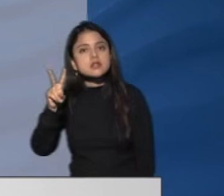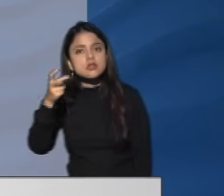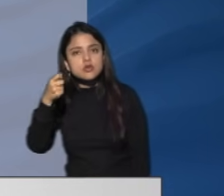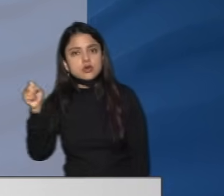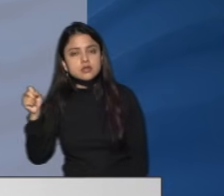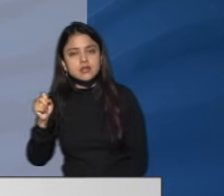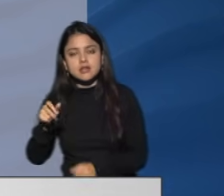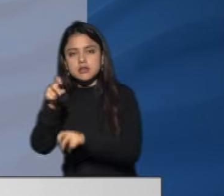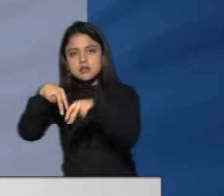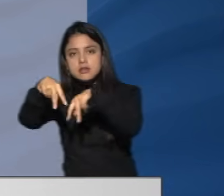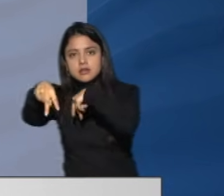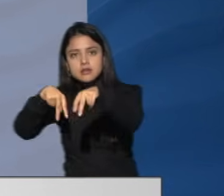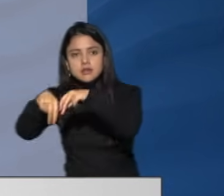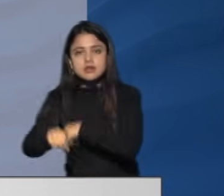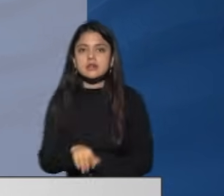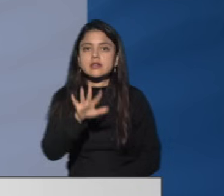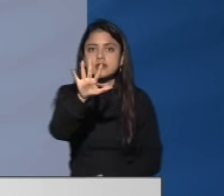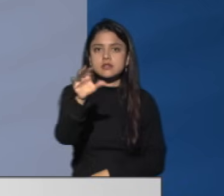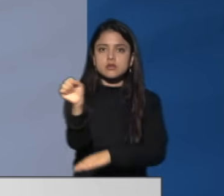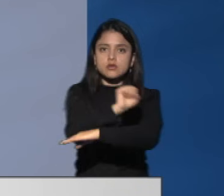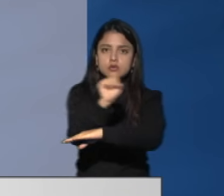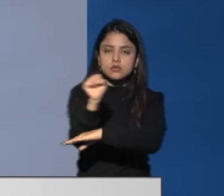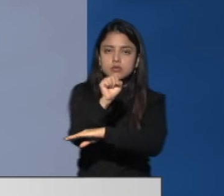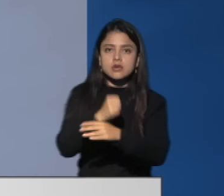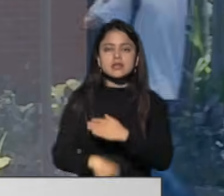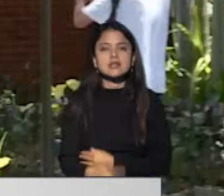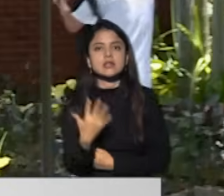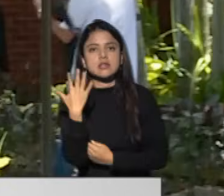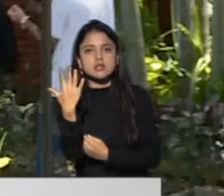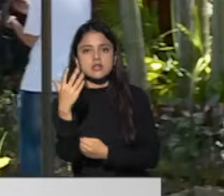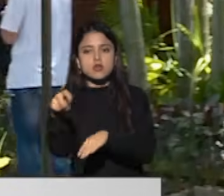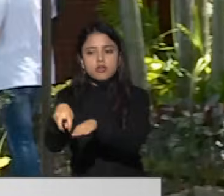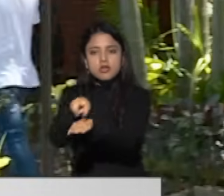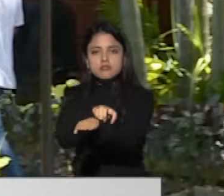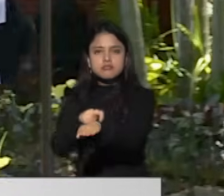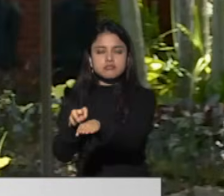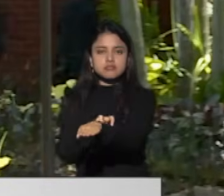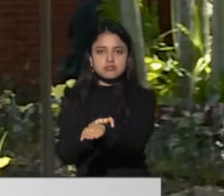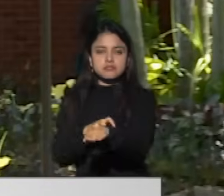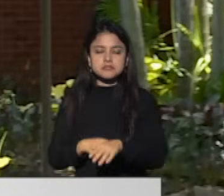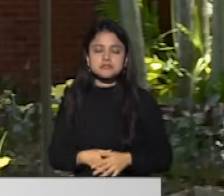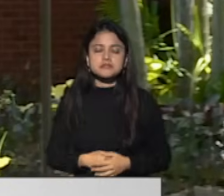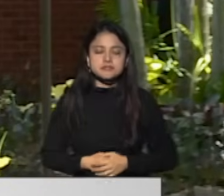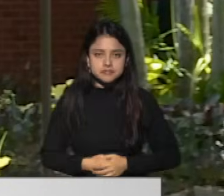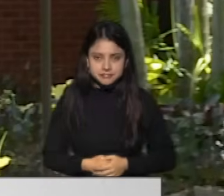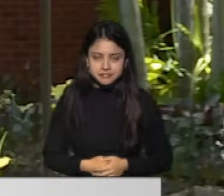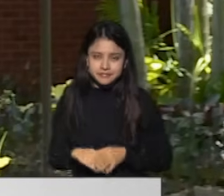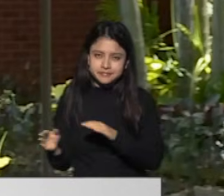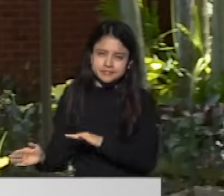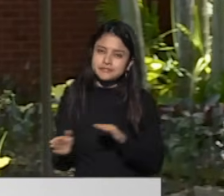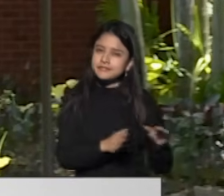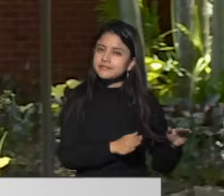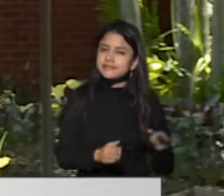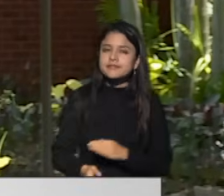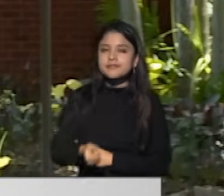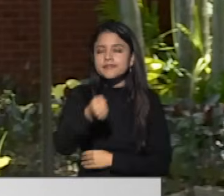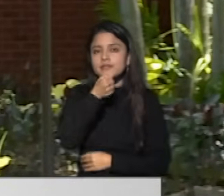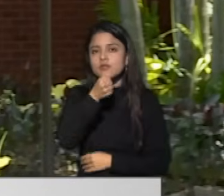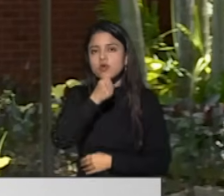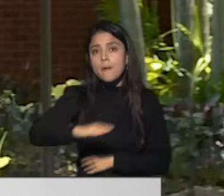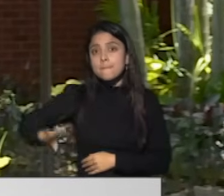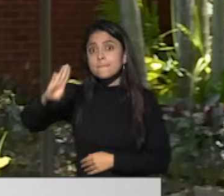ciclistas, 5 de conductores de automóviles y 5 de pasajeros. Y cambiamos de tema, pues en las últimas horas la